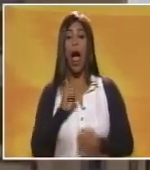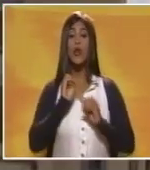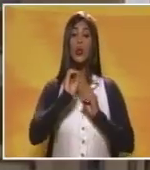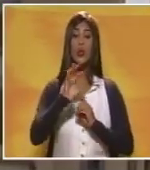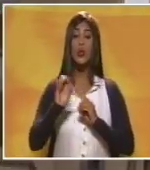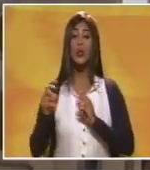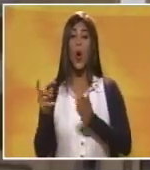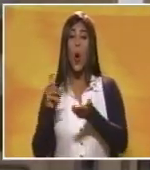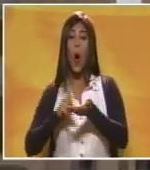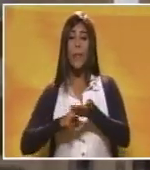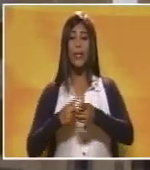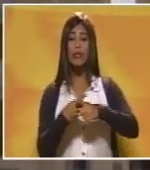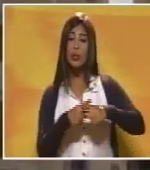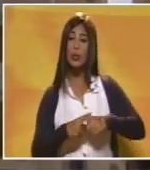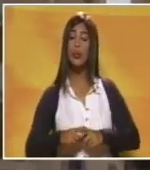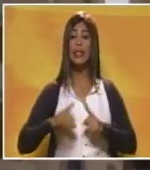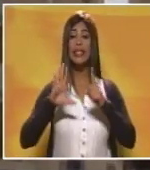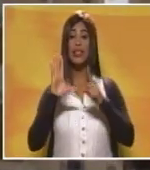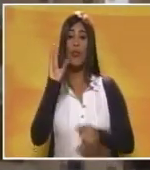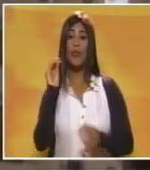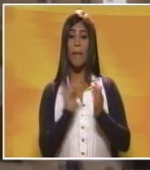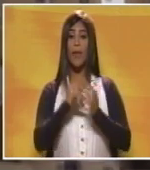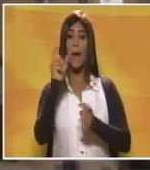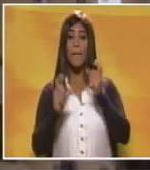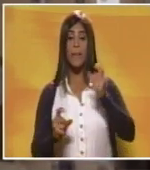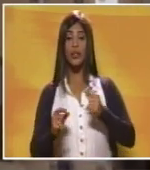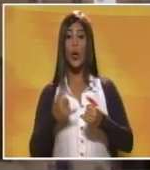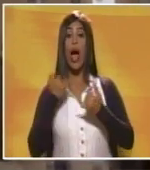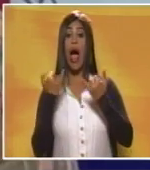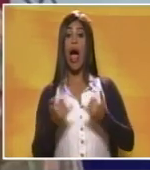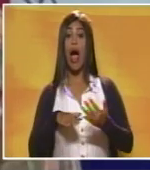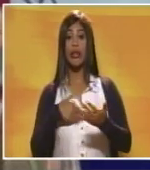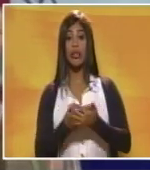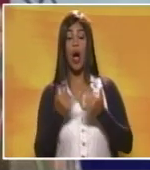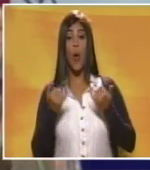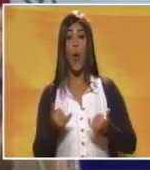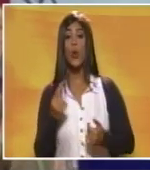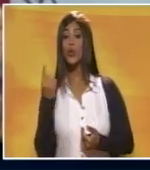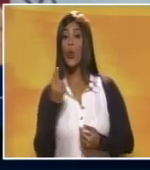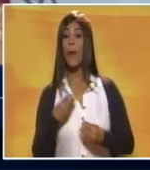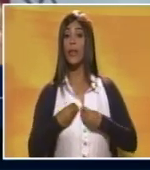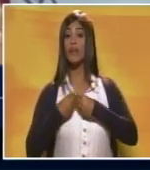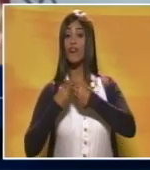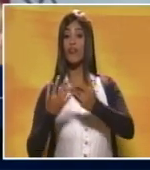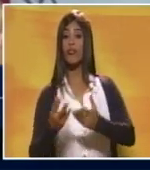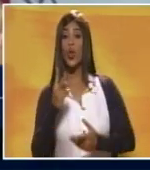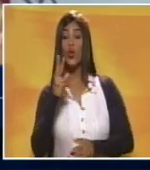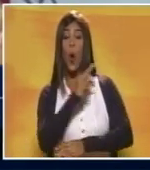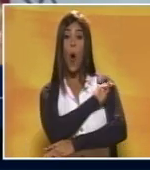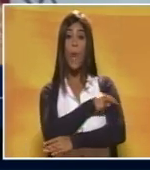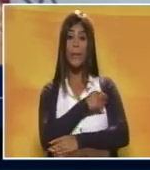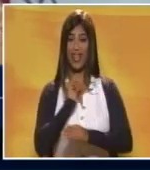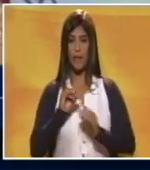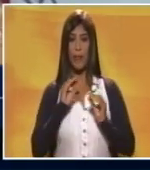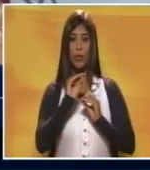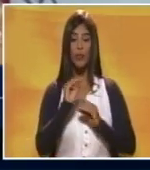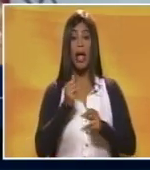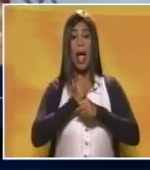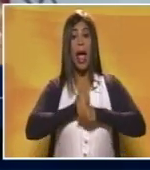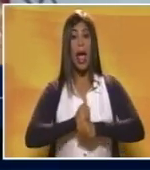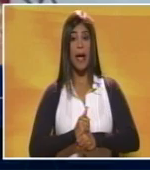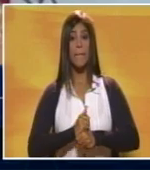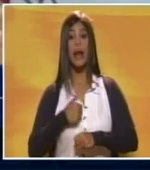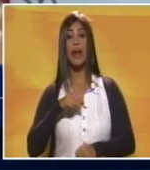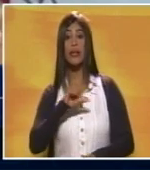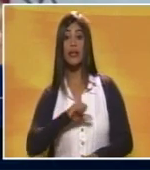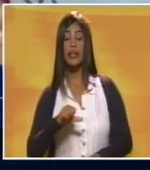para alcanzar las 650 mil personas. Hasta ahora solo hemos entregado a estos 2 hospitales que te estoy comentando. Se espera que